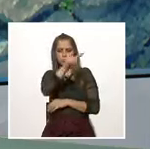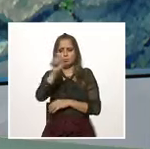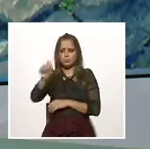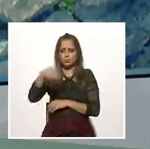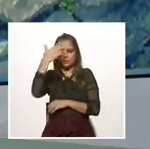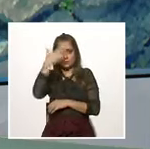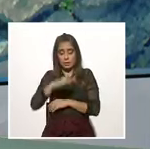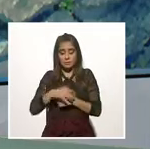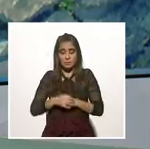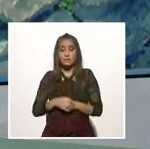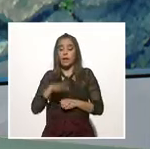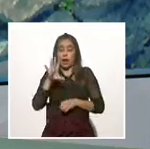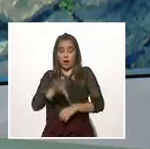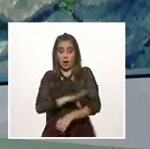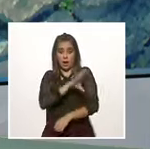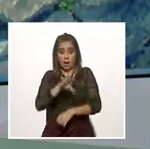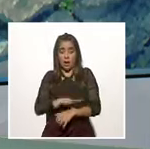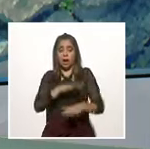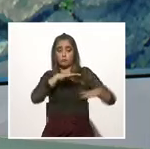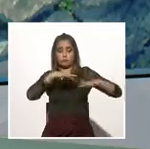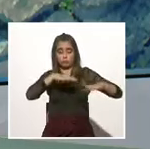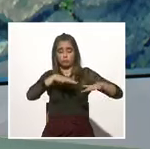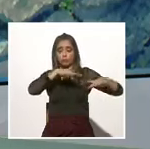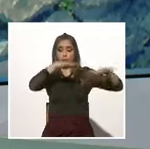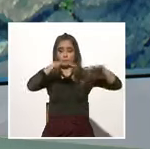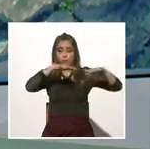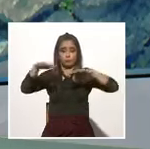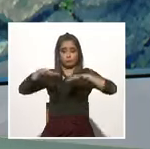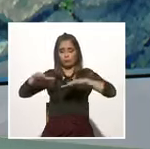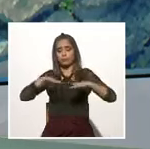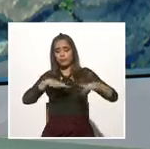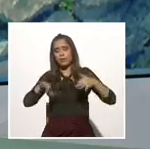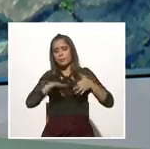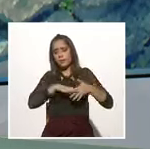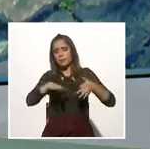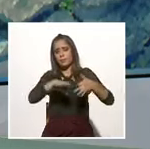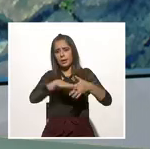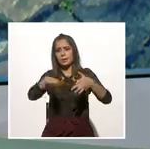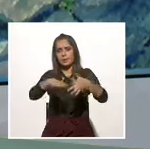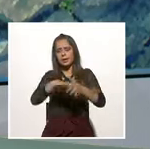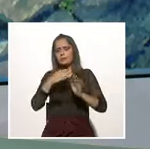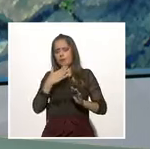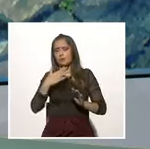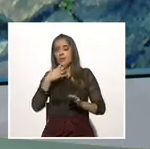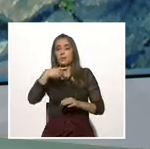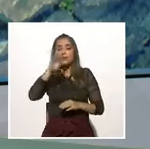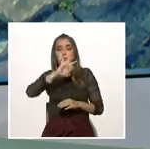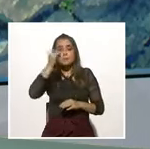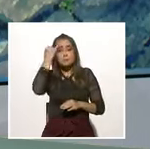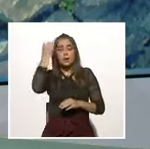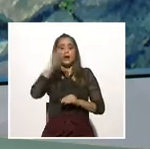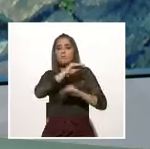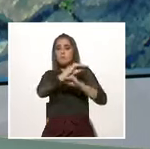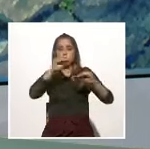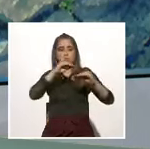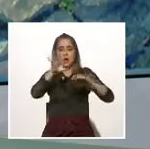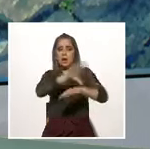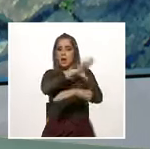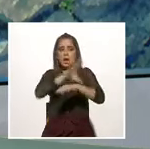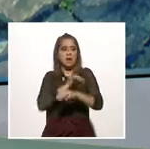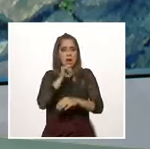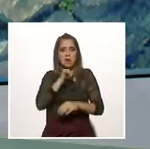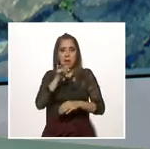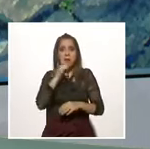una liberación de energía continua puede evitar el que haya una liberación súbita. No obstante, tenemos zonas en el